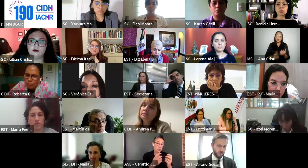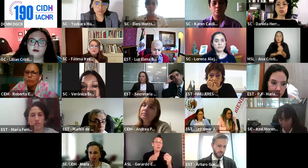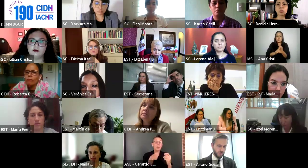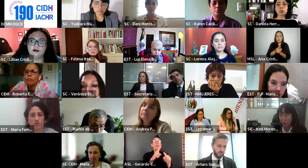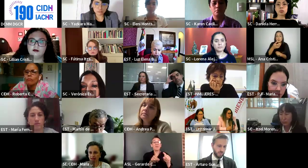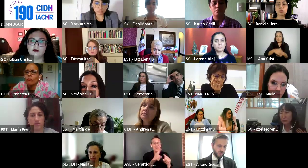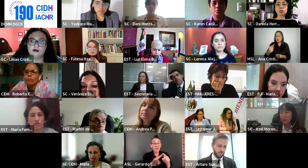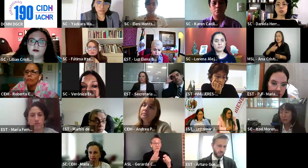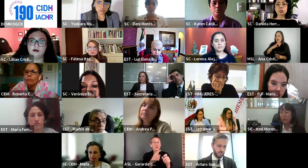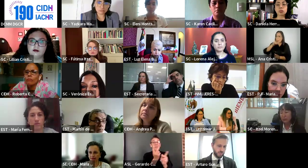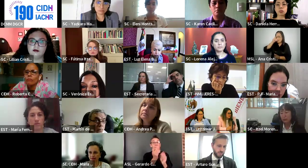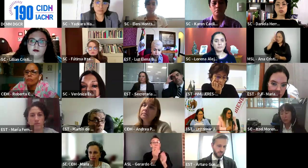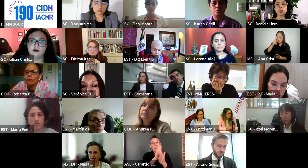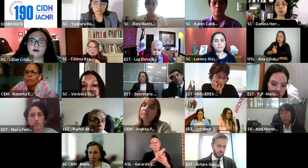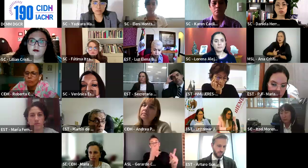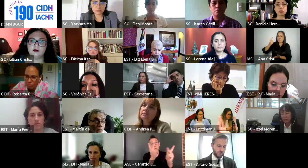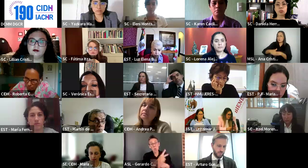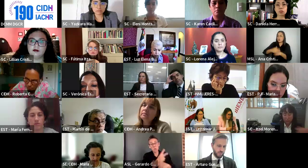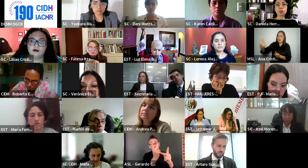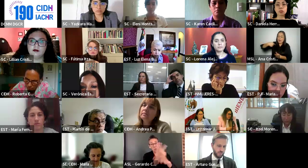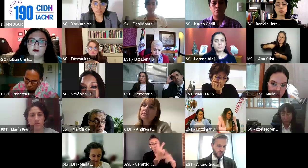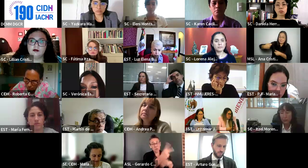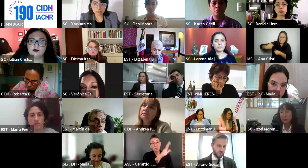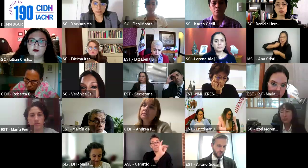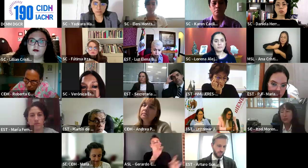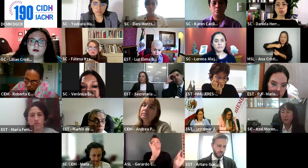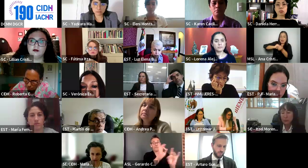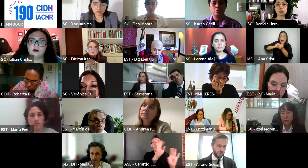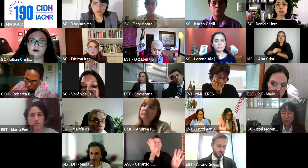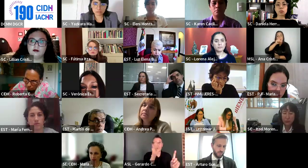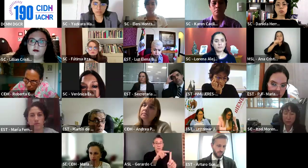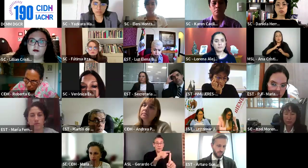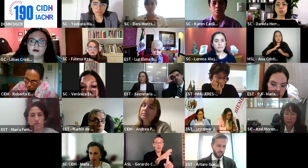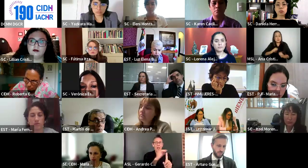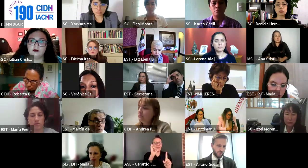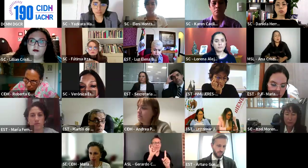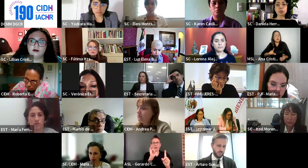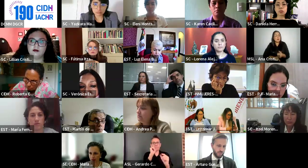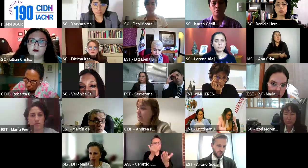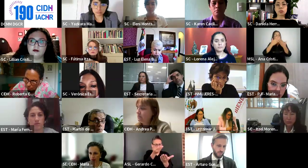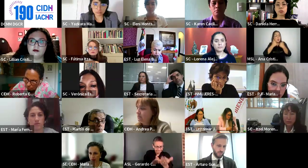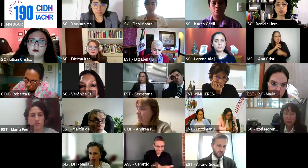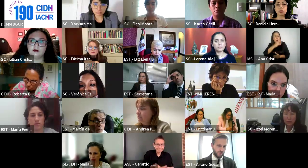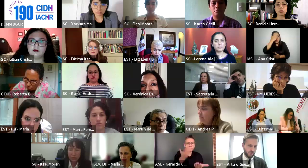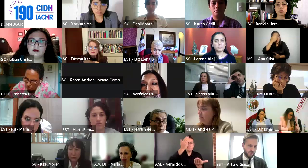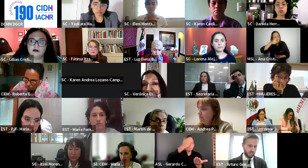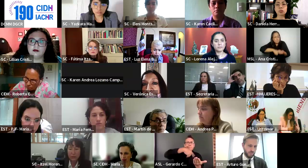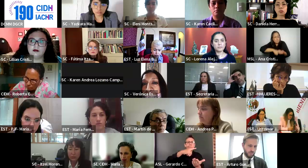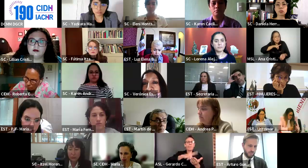provocadas y agravadas exponencialmente por las violencias, y quedar con una invalidez invisible, indocumentada, no reconocida por el